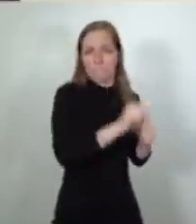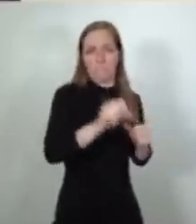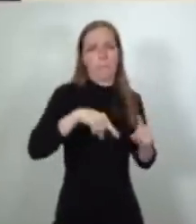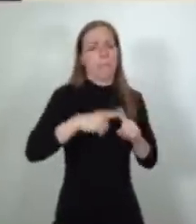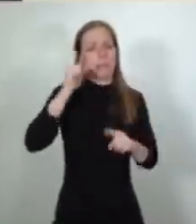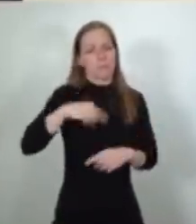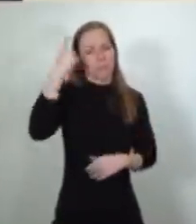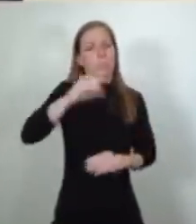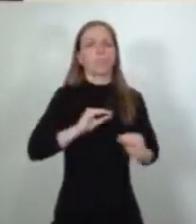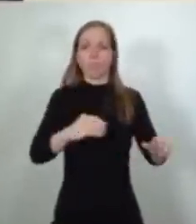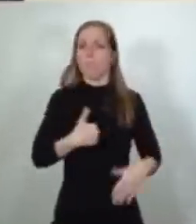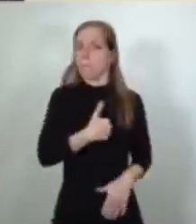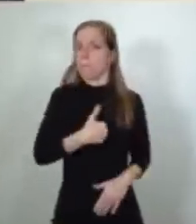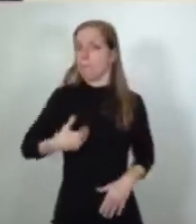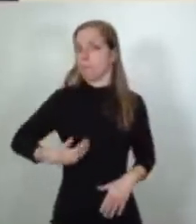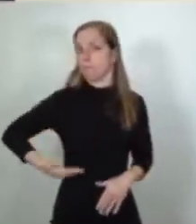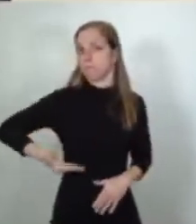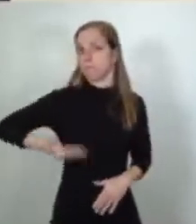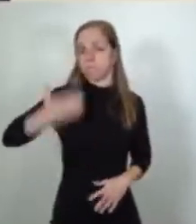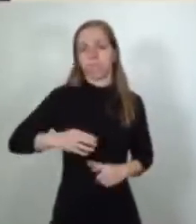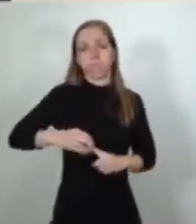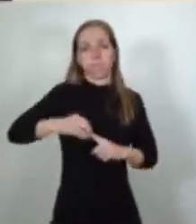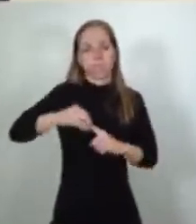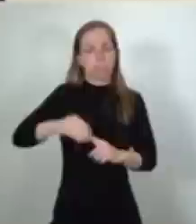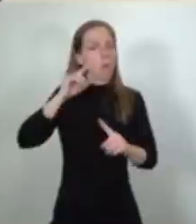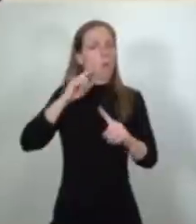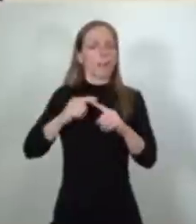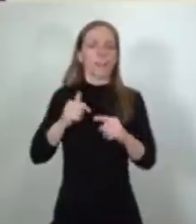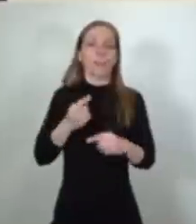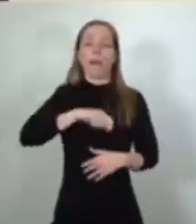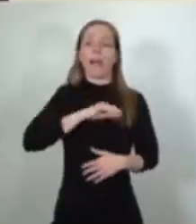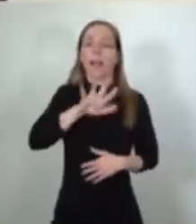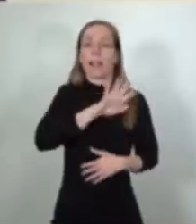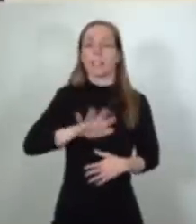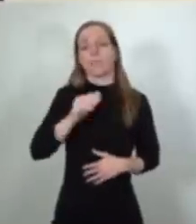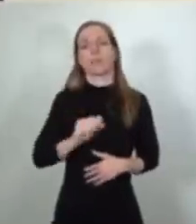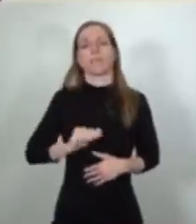un papel fundamental en el futuro democrático de España.